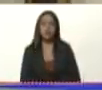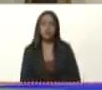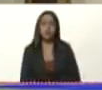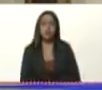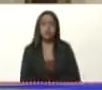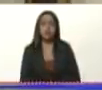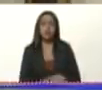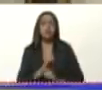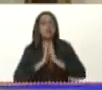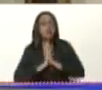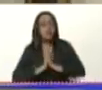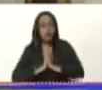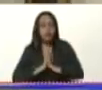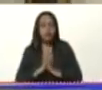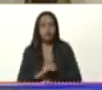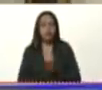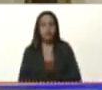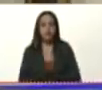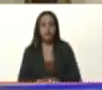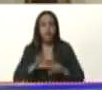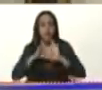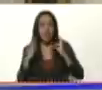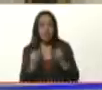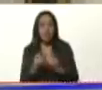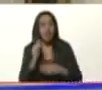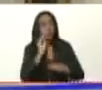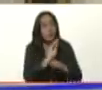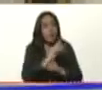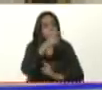se los pido. Y le pido a la familia protegerla,